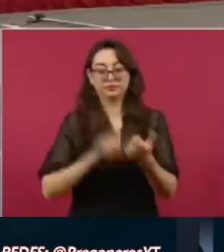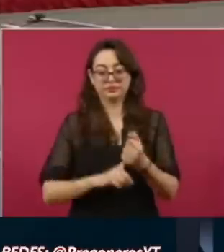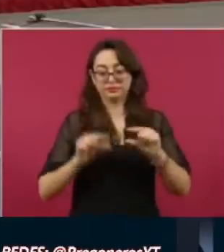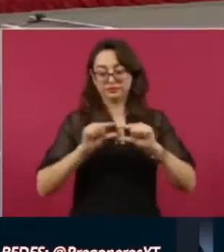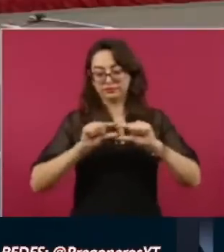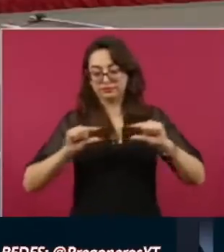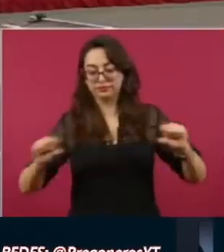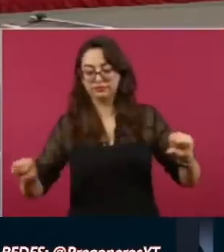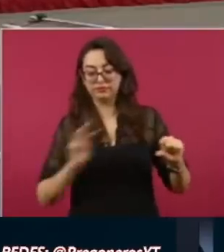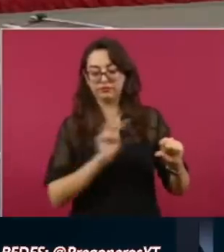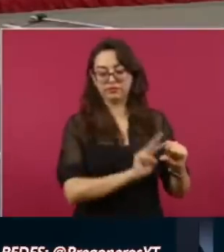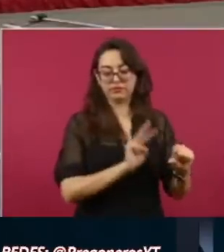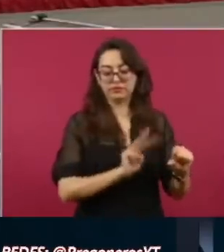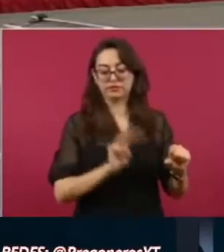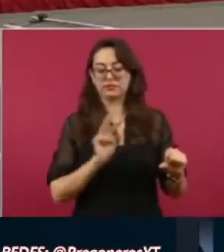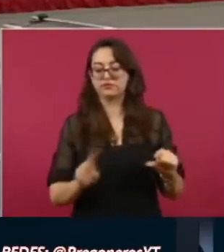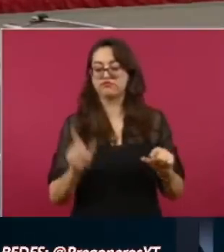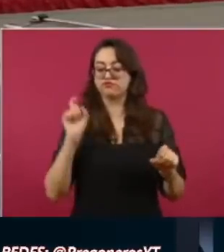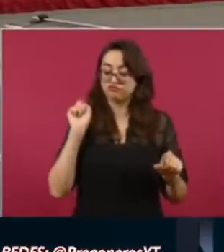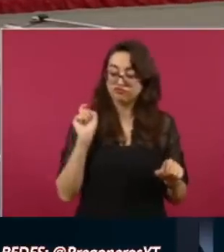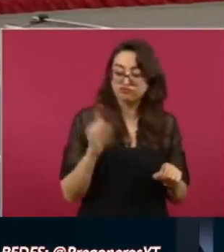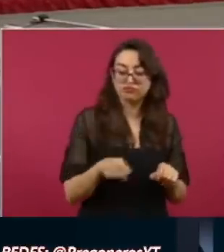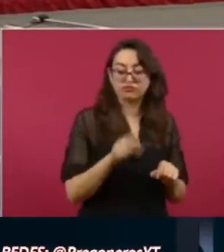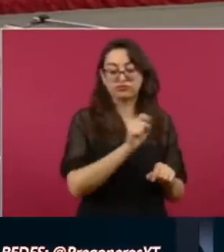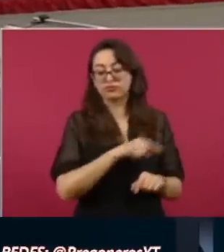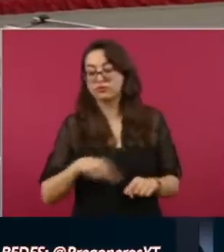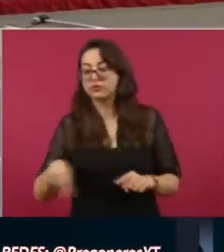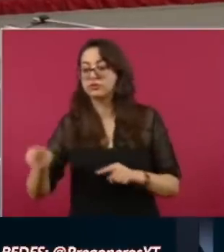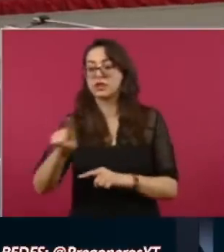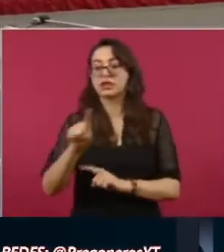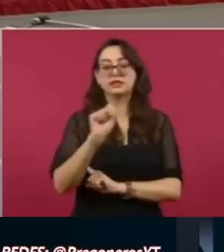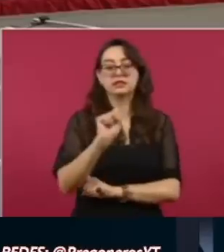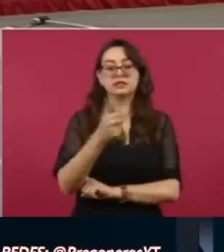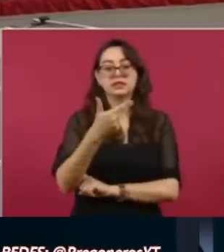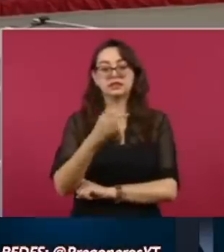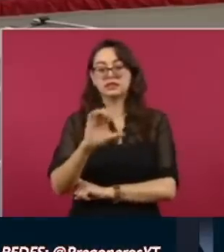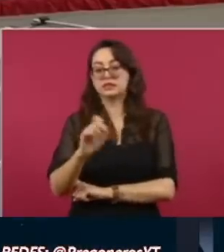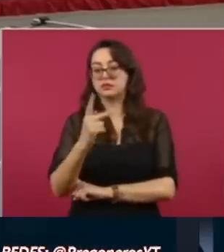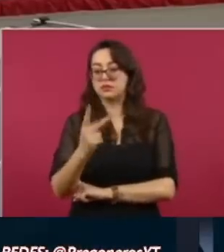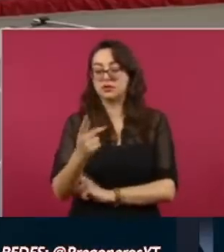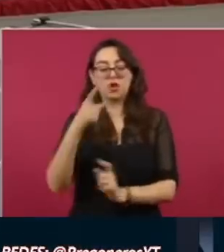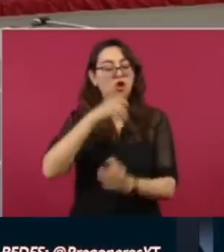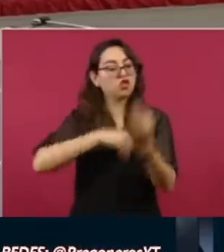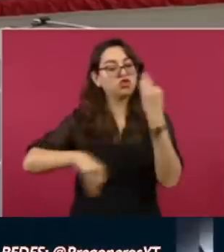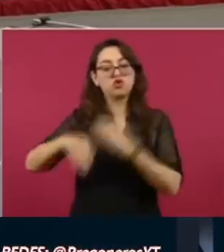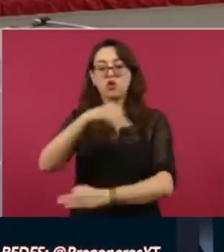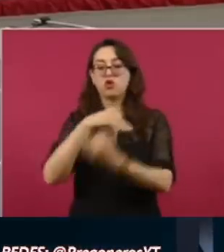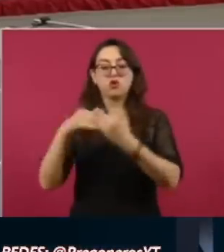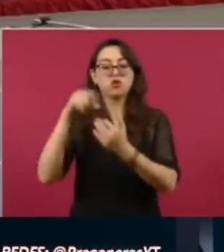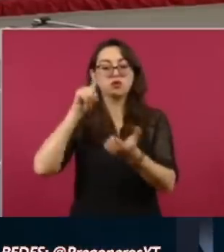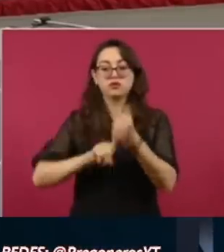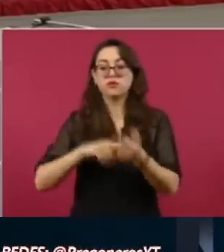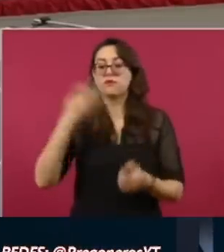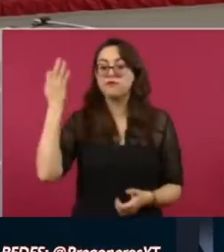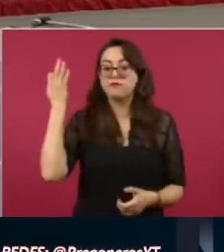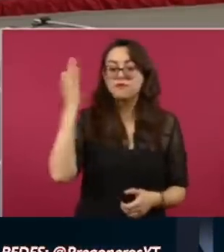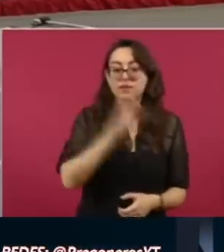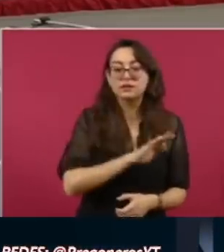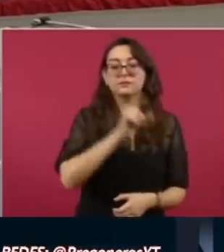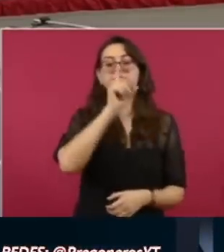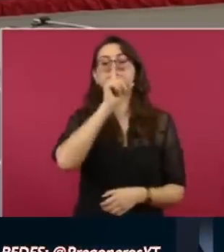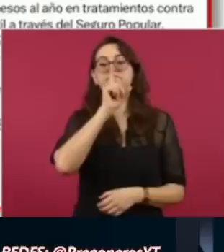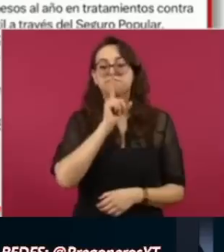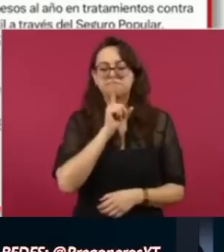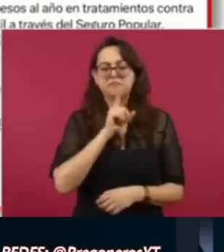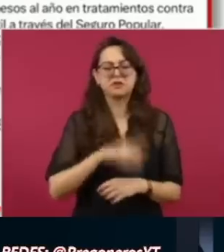a una página de Hacienda simulada toda la información está falseada de plano mienten pero eso no